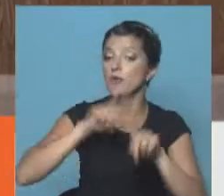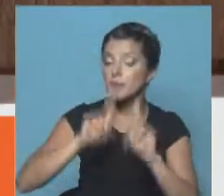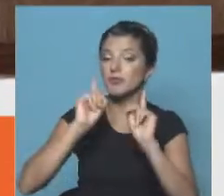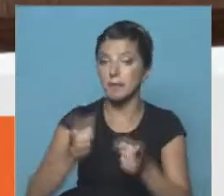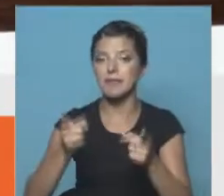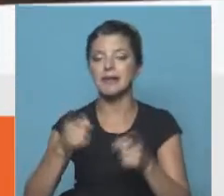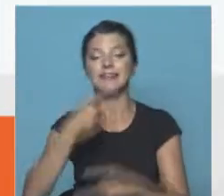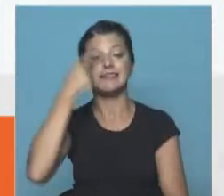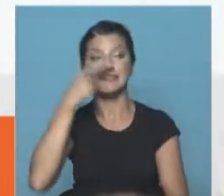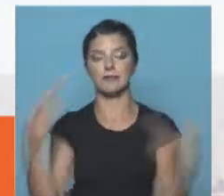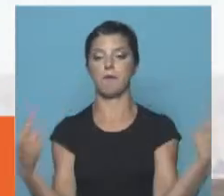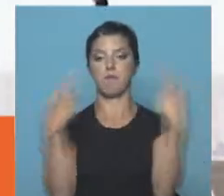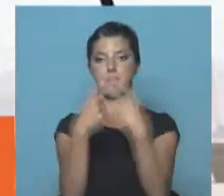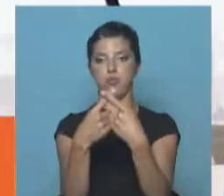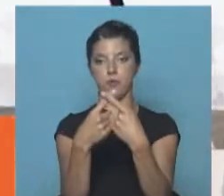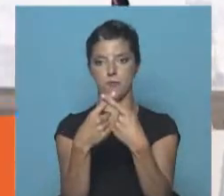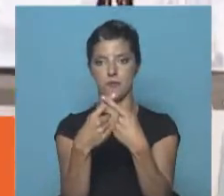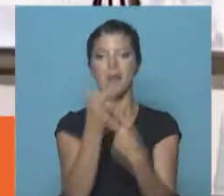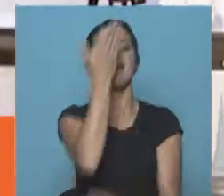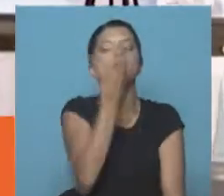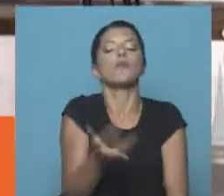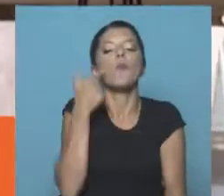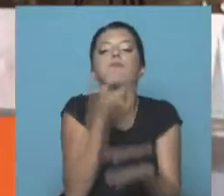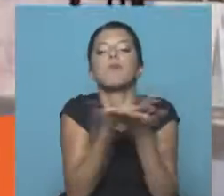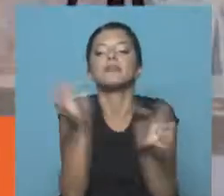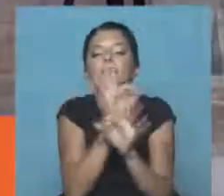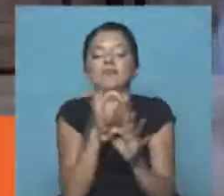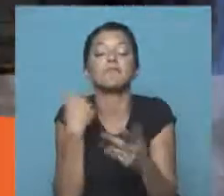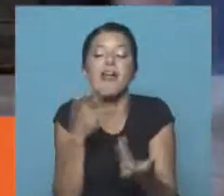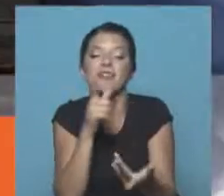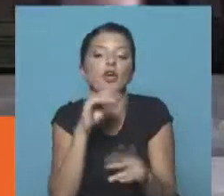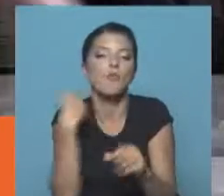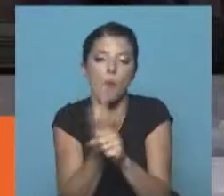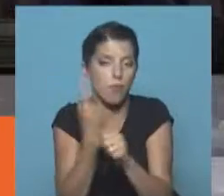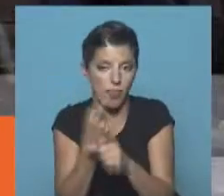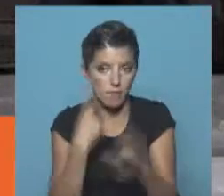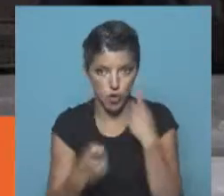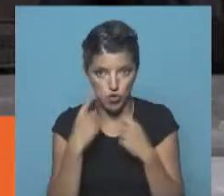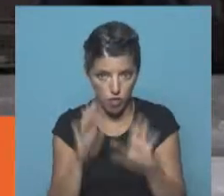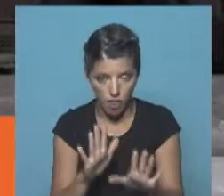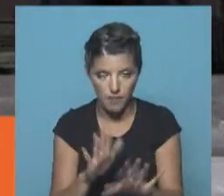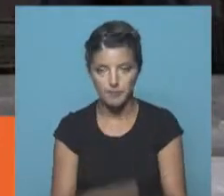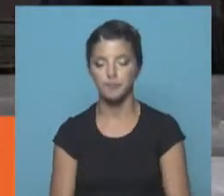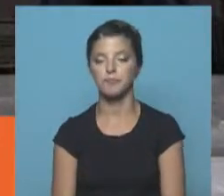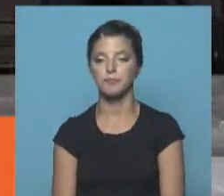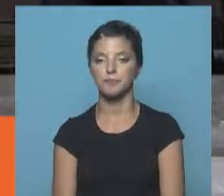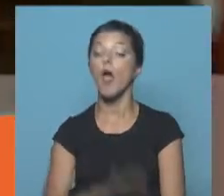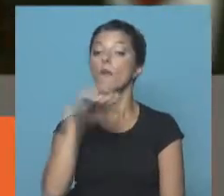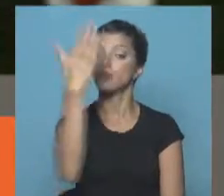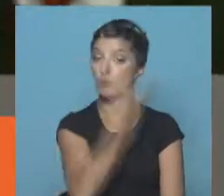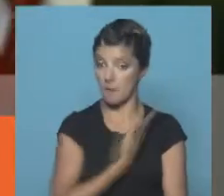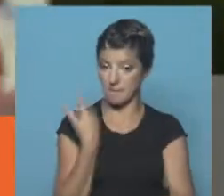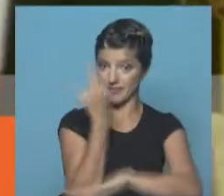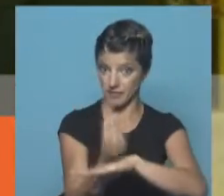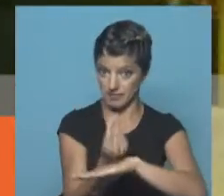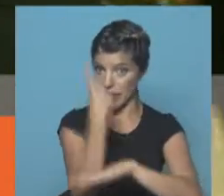de intereses que Trump no da señales claras de poder manejar. El presidente electo realizó en